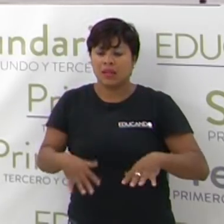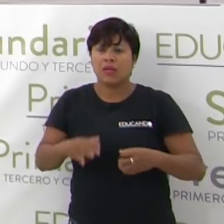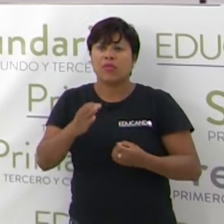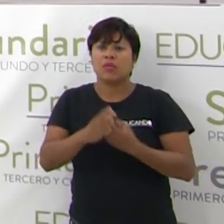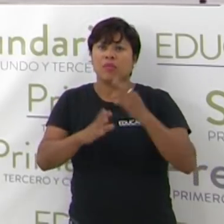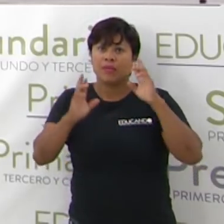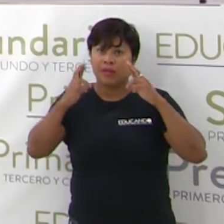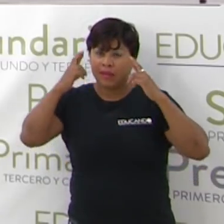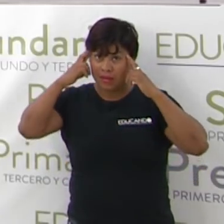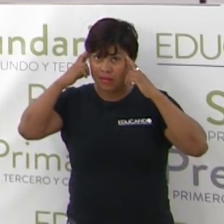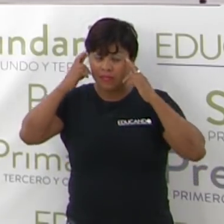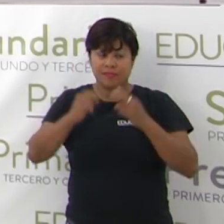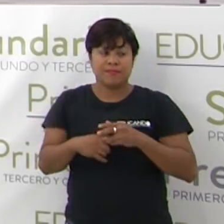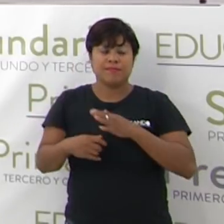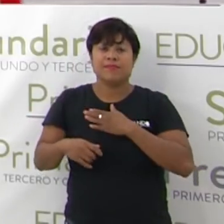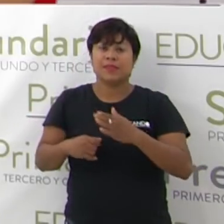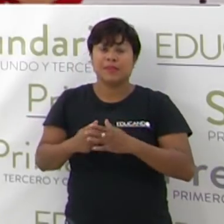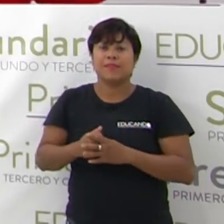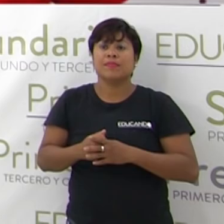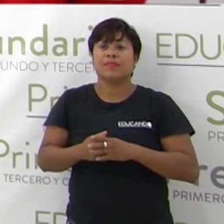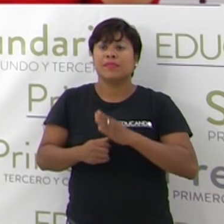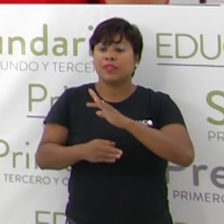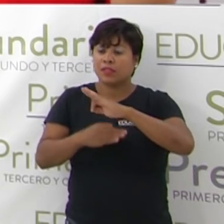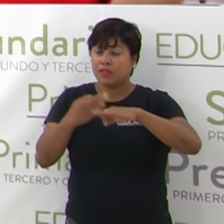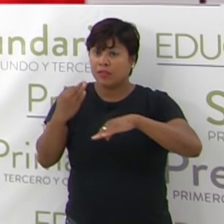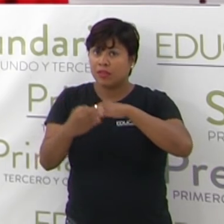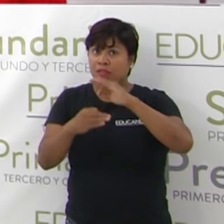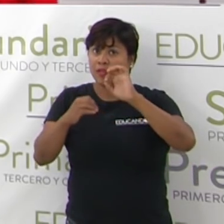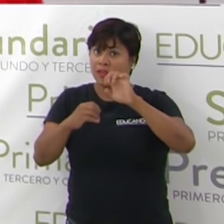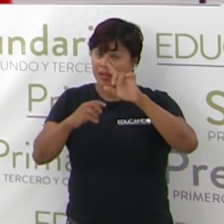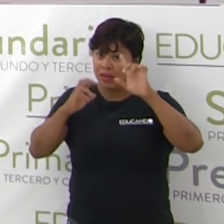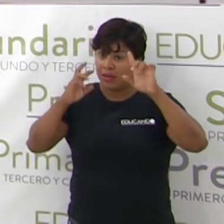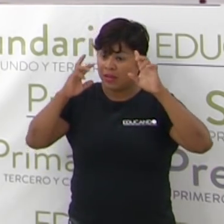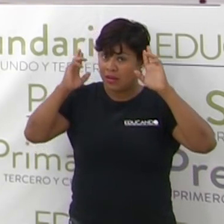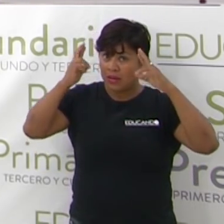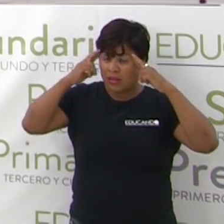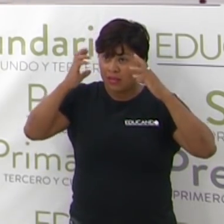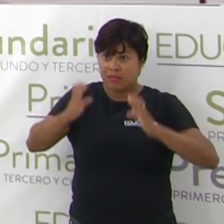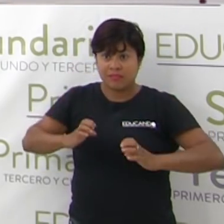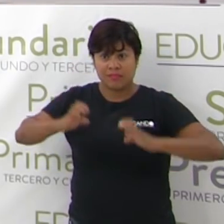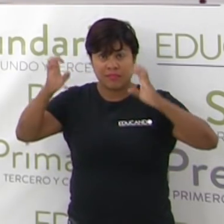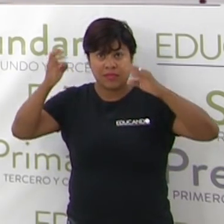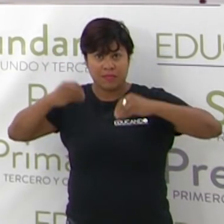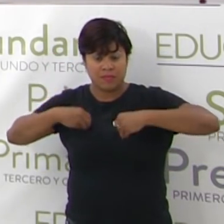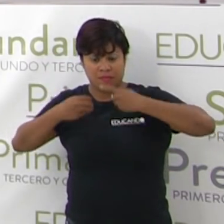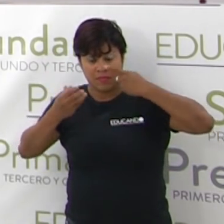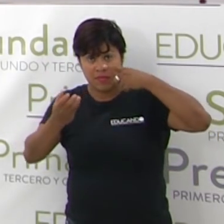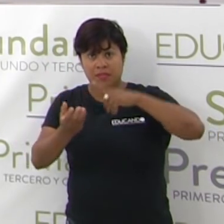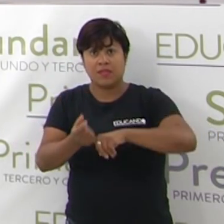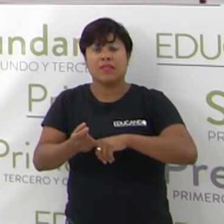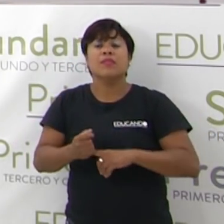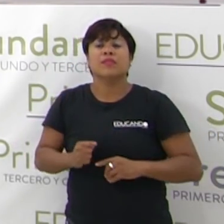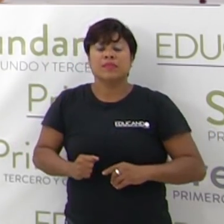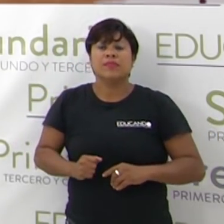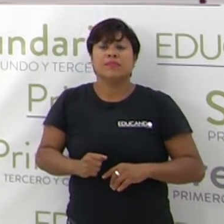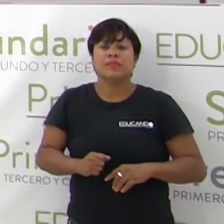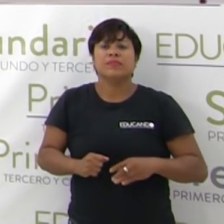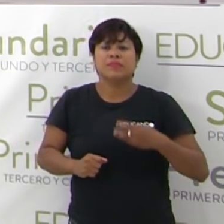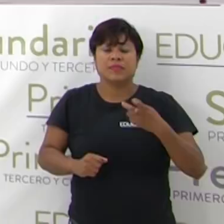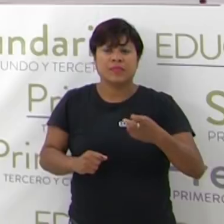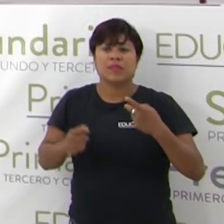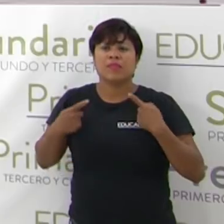rey. Bueno, entonces todo el reino, todos los plebeyos que habían en el reino, los plebeyos era la gente